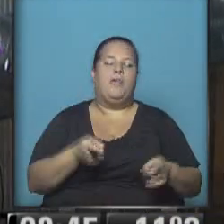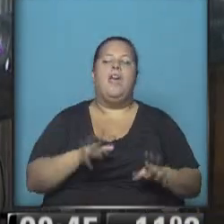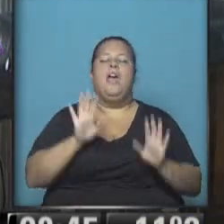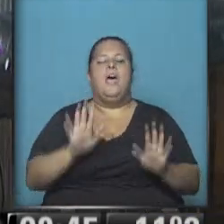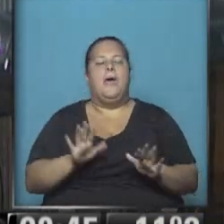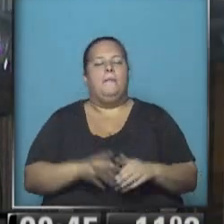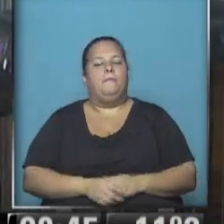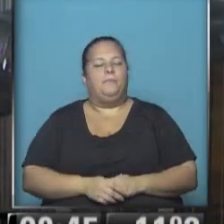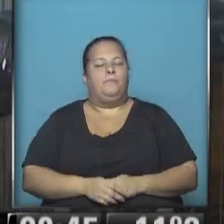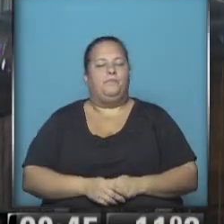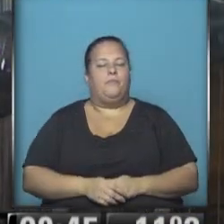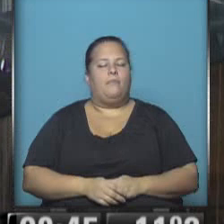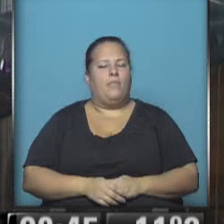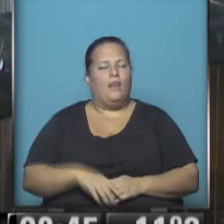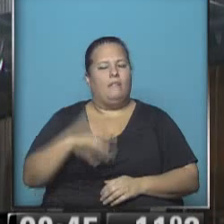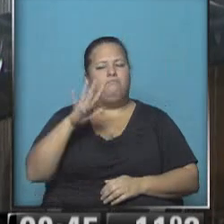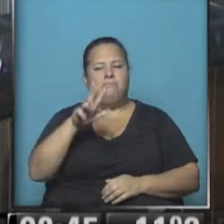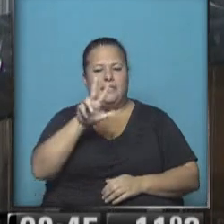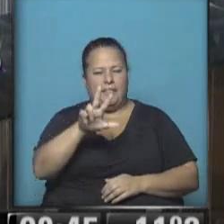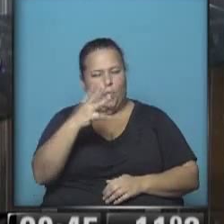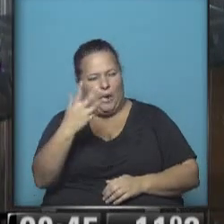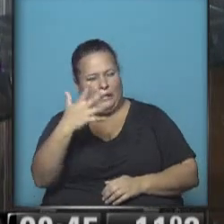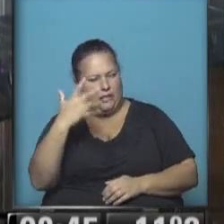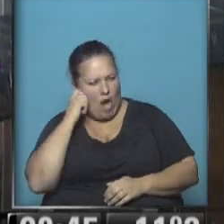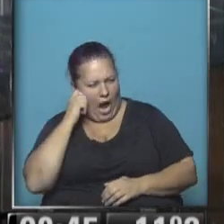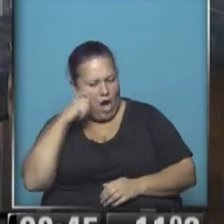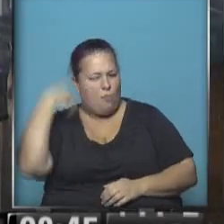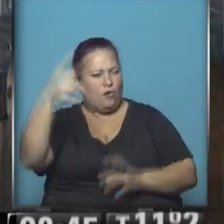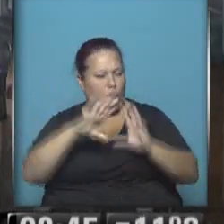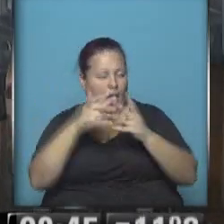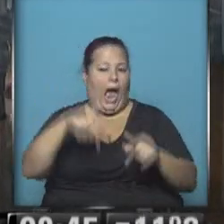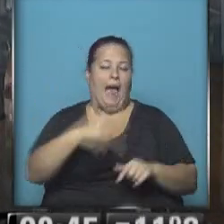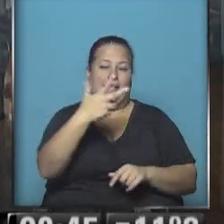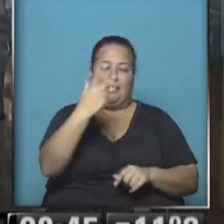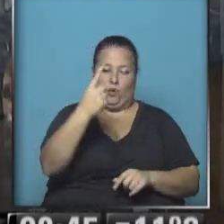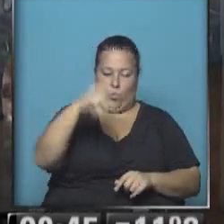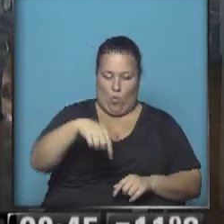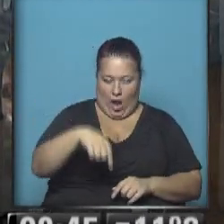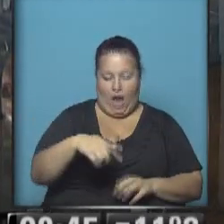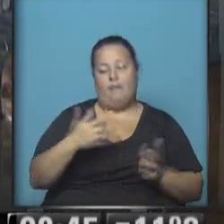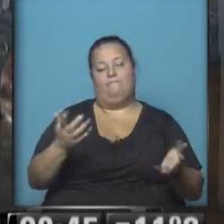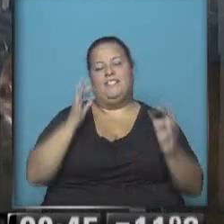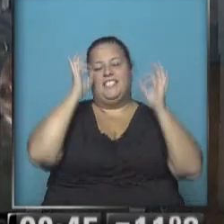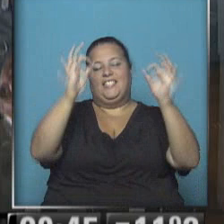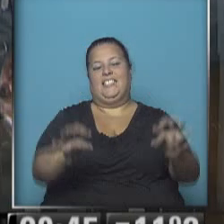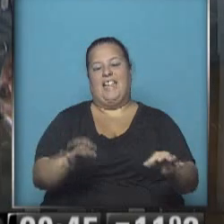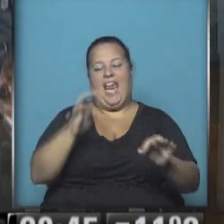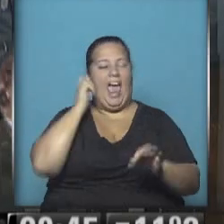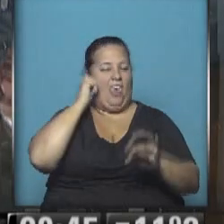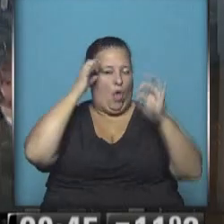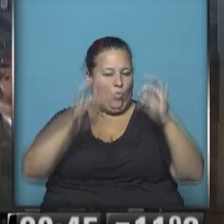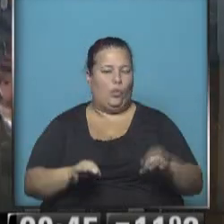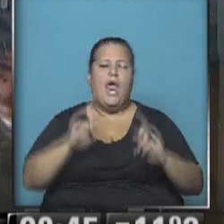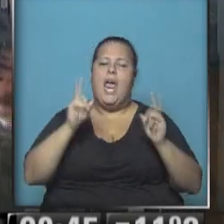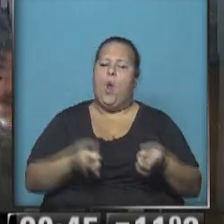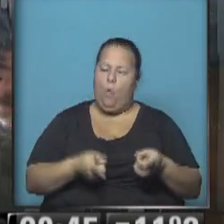a ver eh tendría 34 o 35 años en el próximo mundal y aproximadamente tiene 31 en este momento Así que llegaría con esa edad